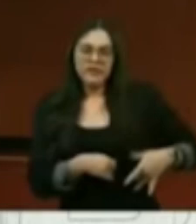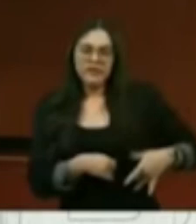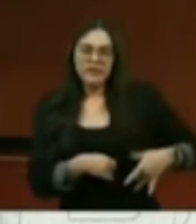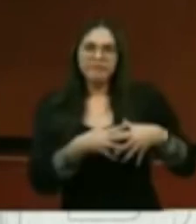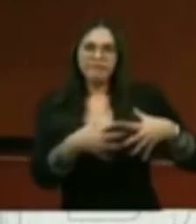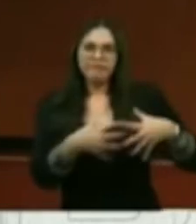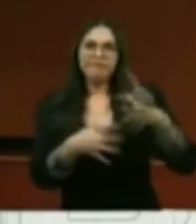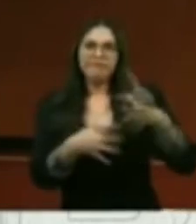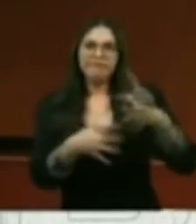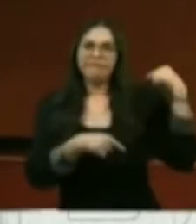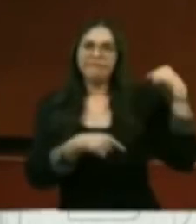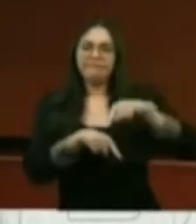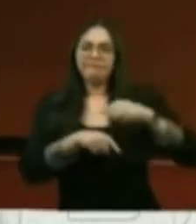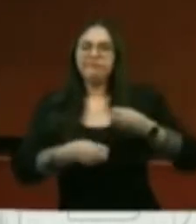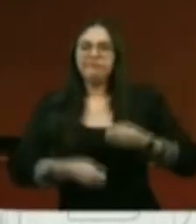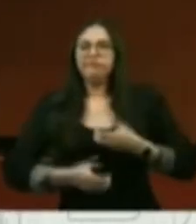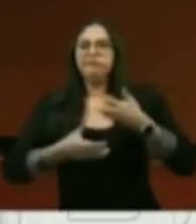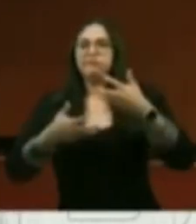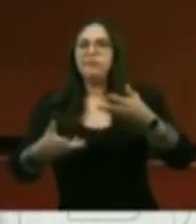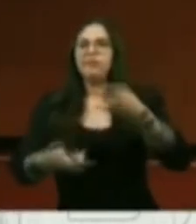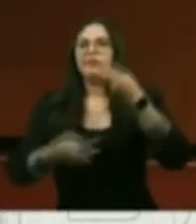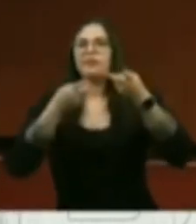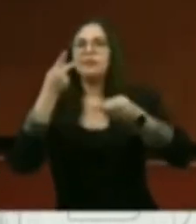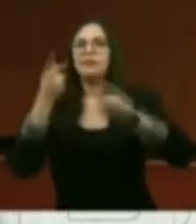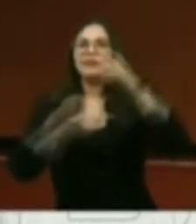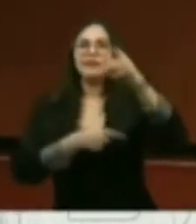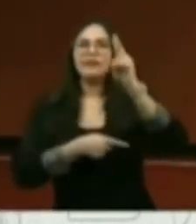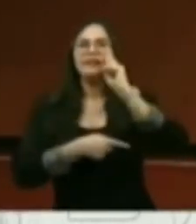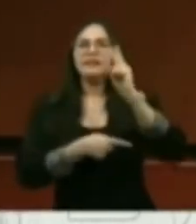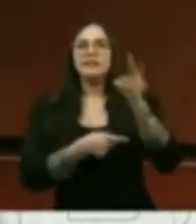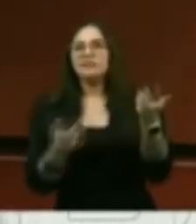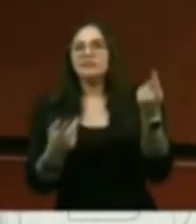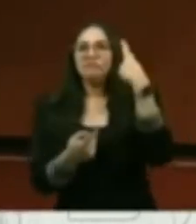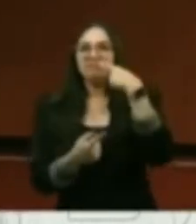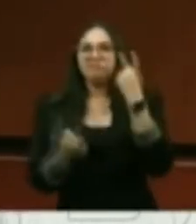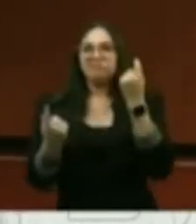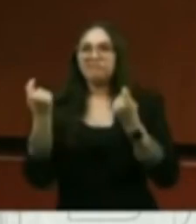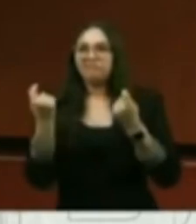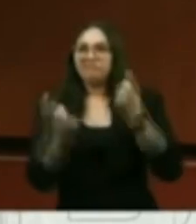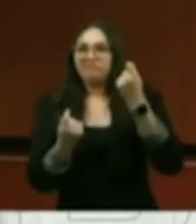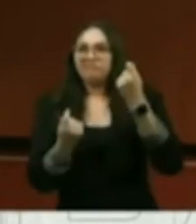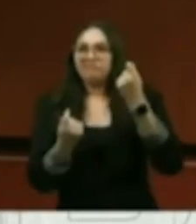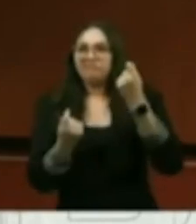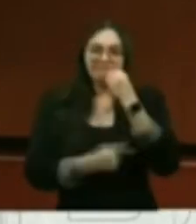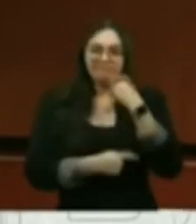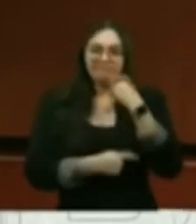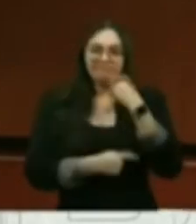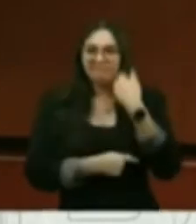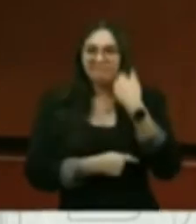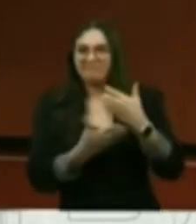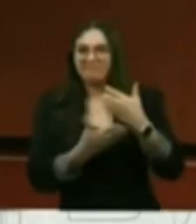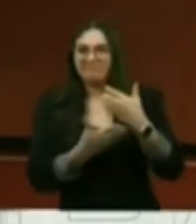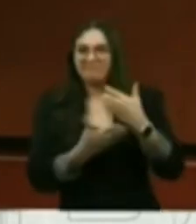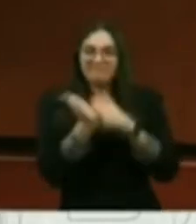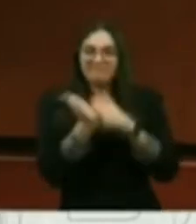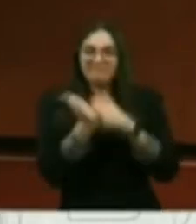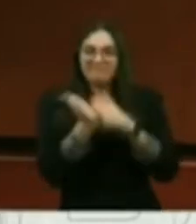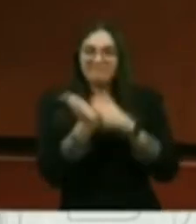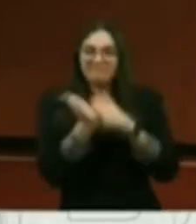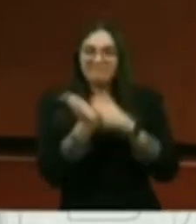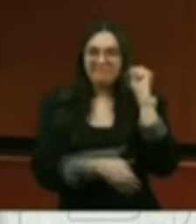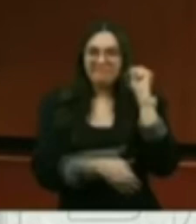tribuna, ¿cómo disfruto las caras que pone? No hayan dónde meterse abajo de la curul porque saben que estoy hablando con verdad. Llegó